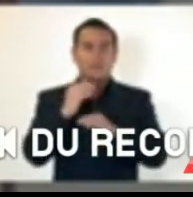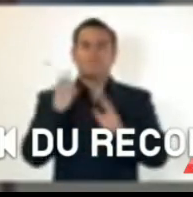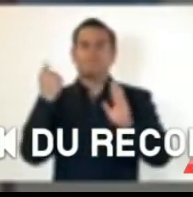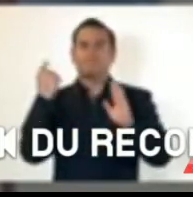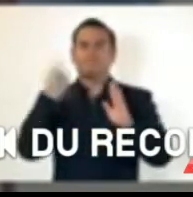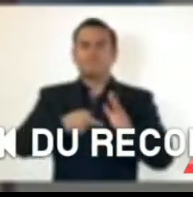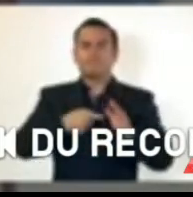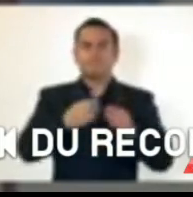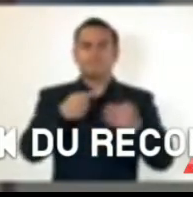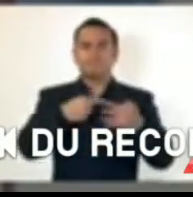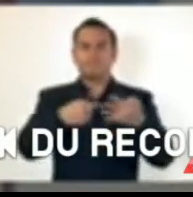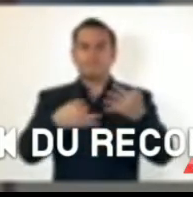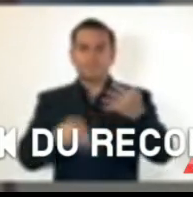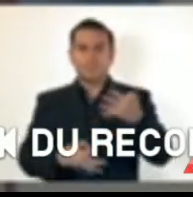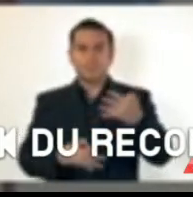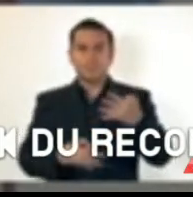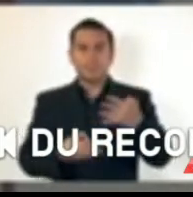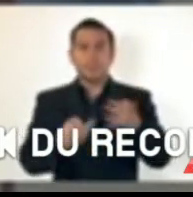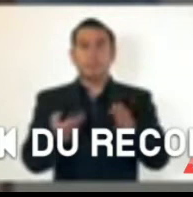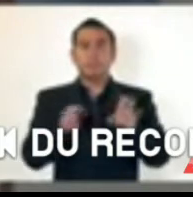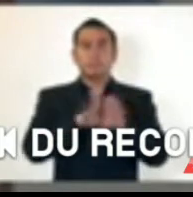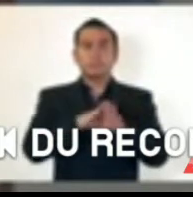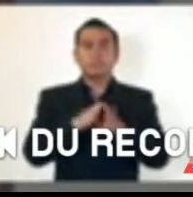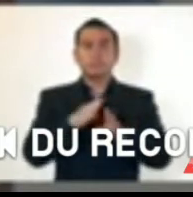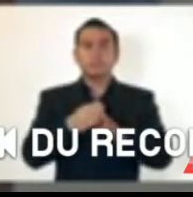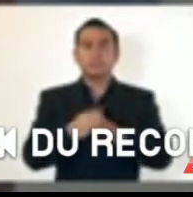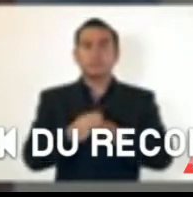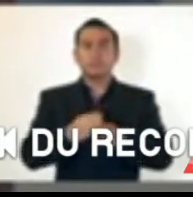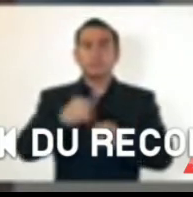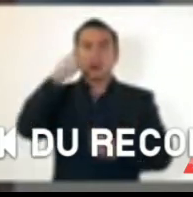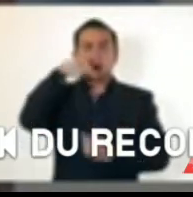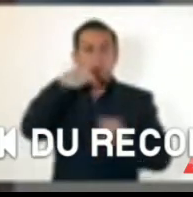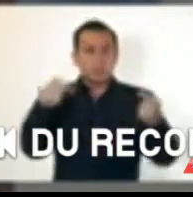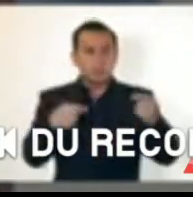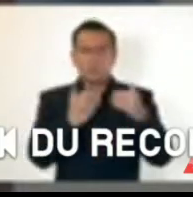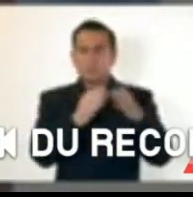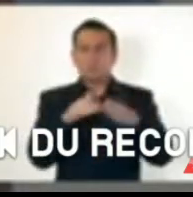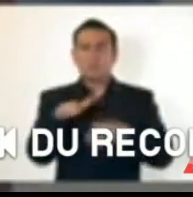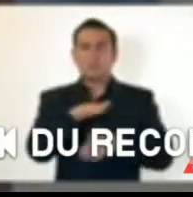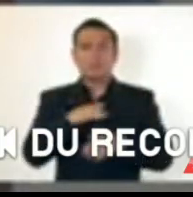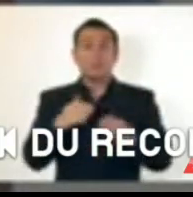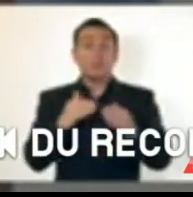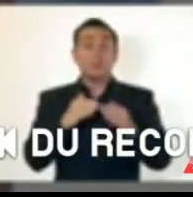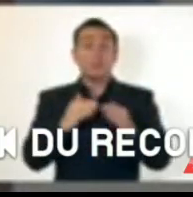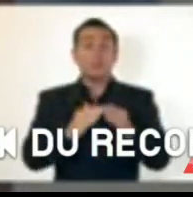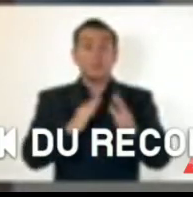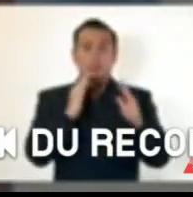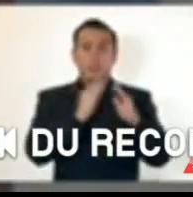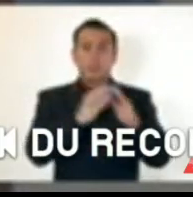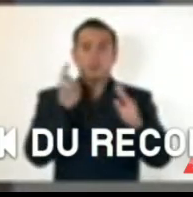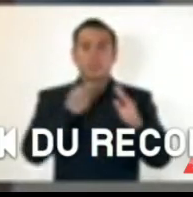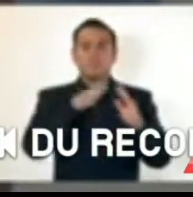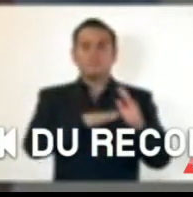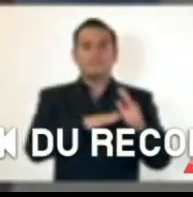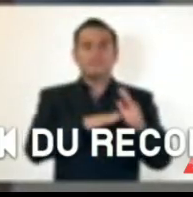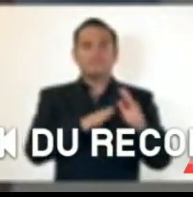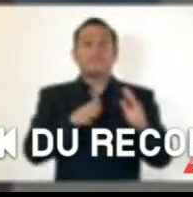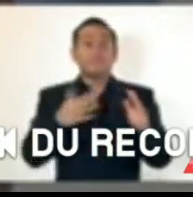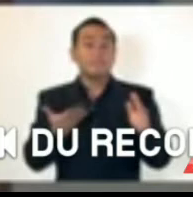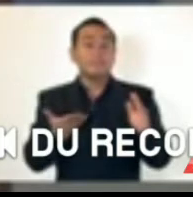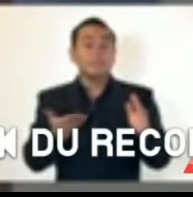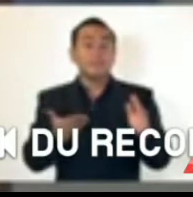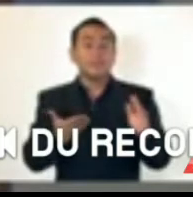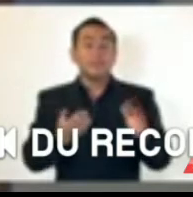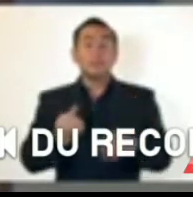puesto, cierre de centros comerciales, áreas de cine, etcétera, y la cuarentena total, la cual no se está cumpliendo por